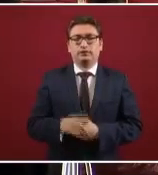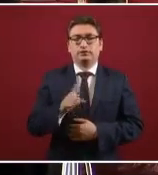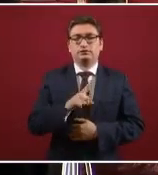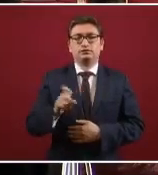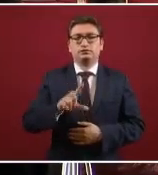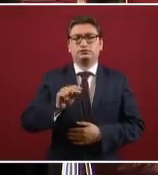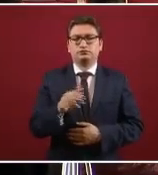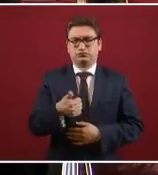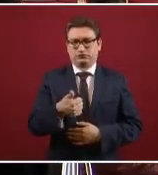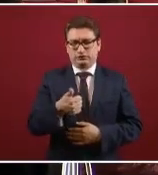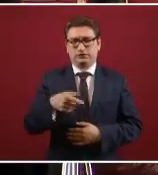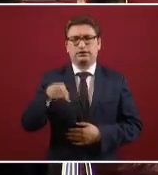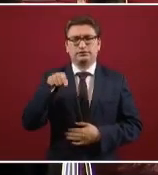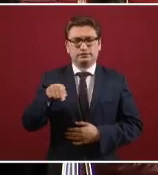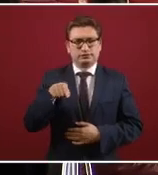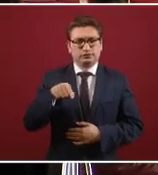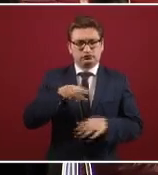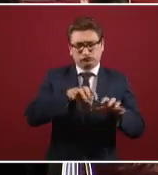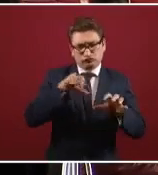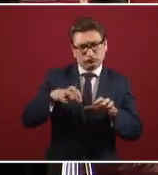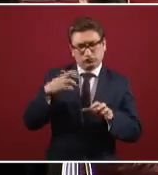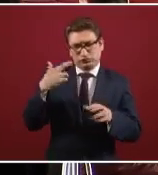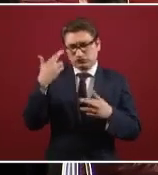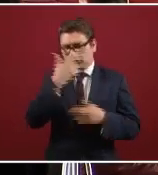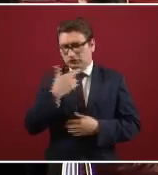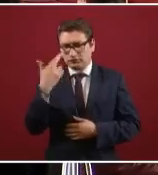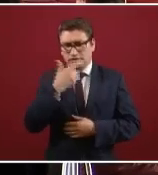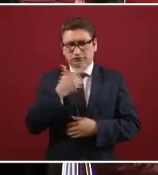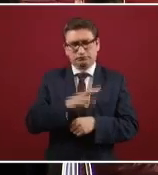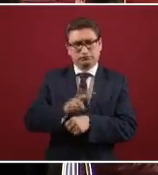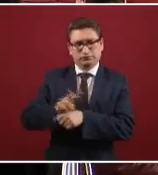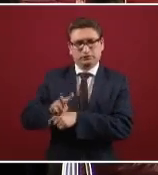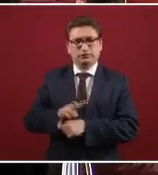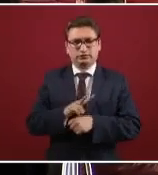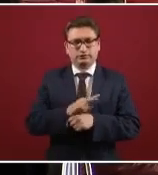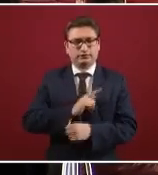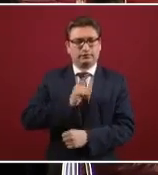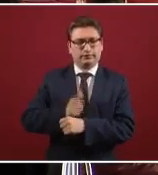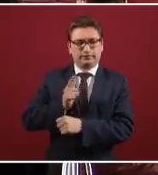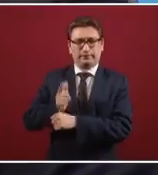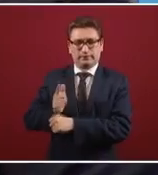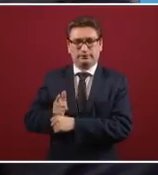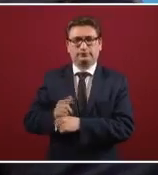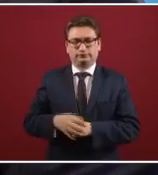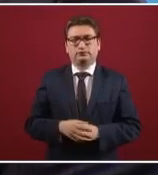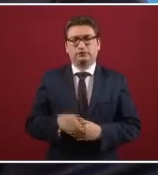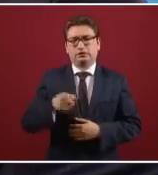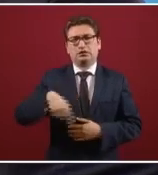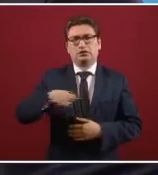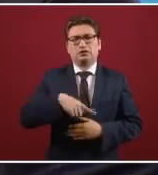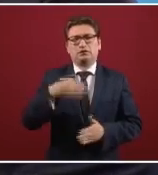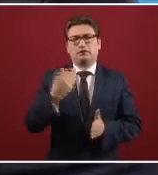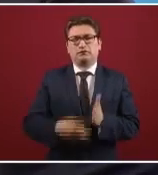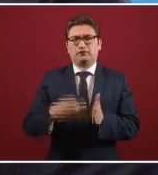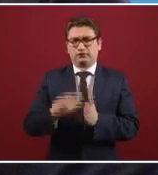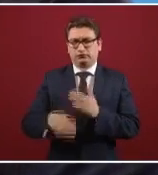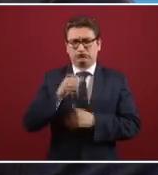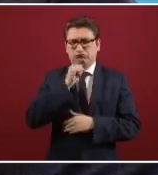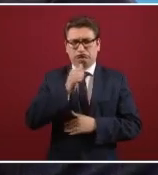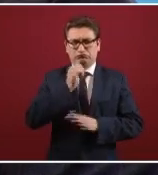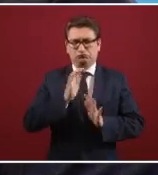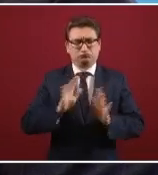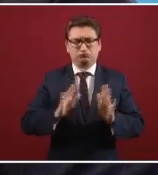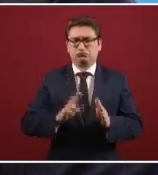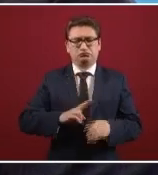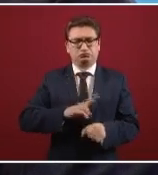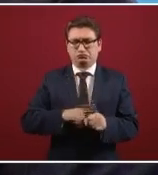186 fueron visitas de vigilancia en la que pudimos constatar que no había falta no había ninguna